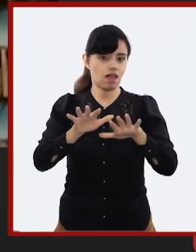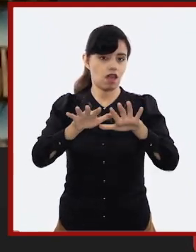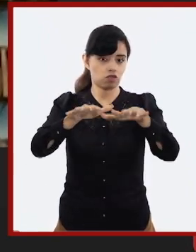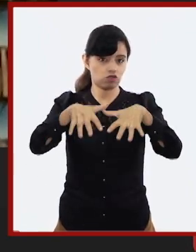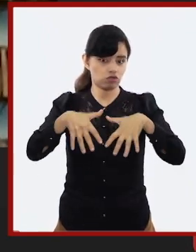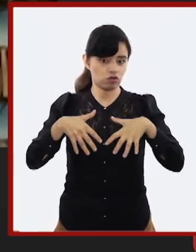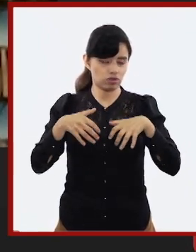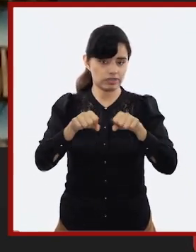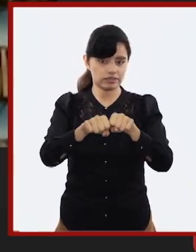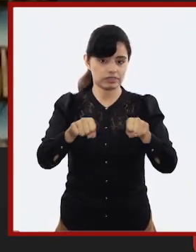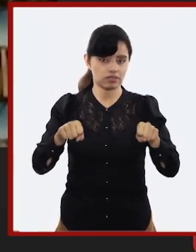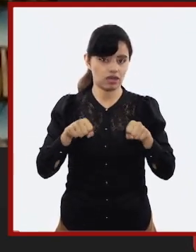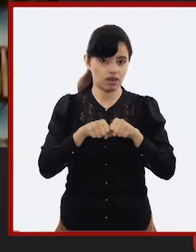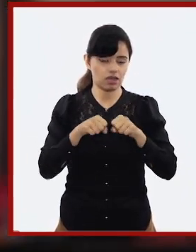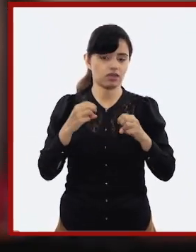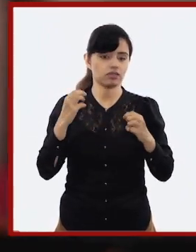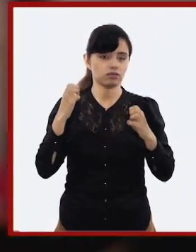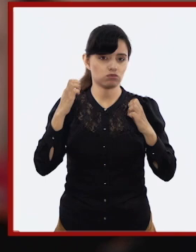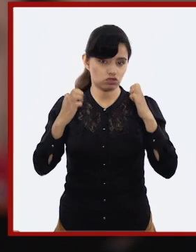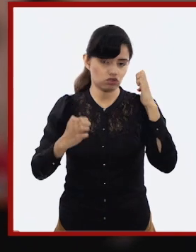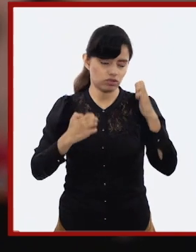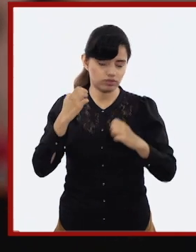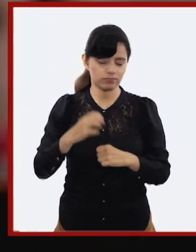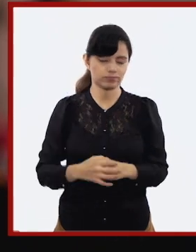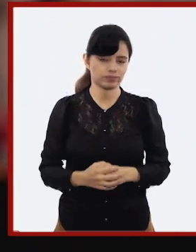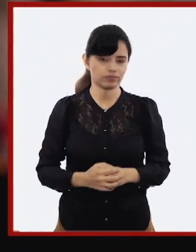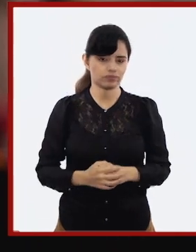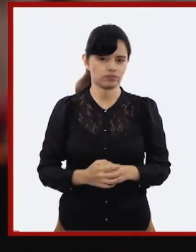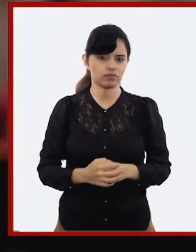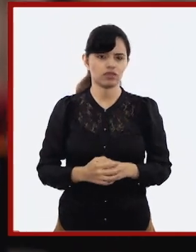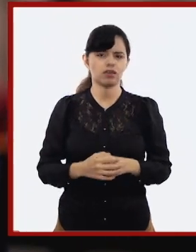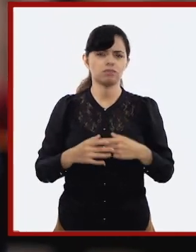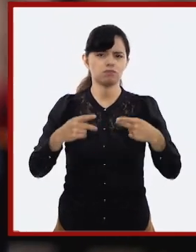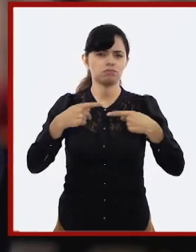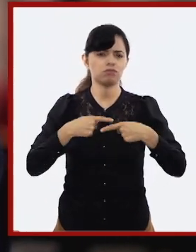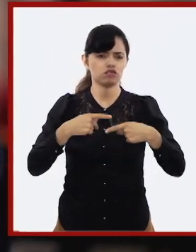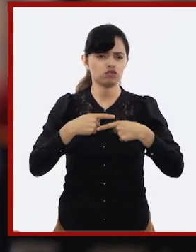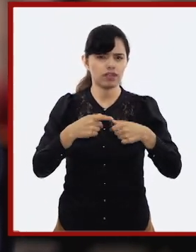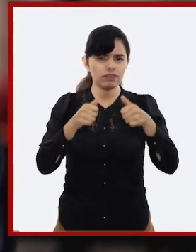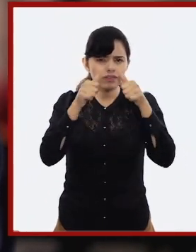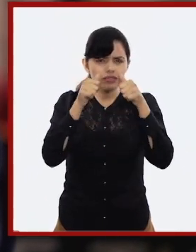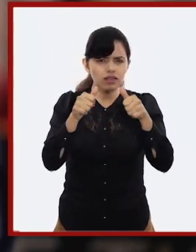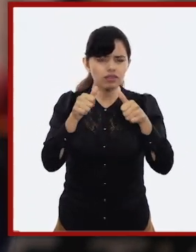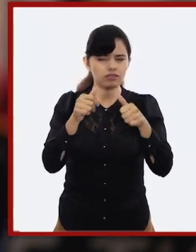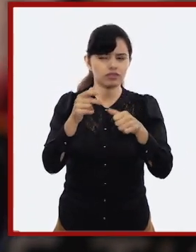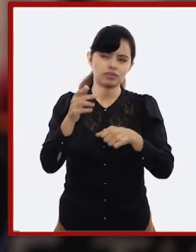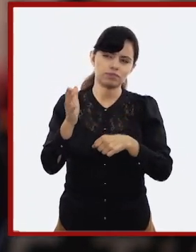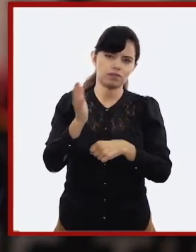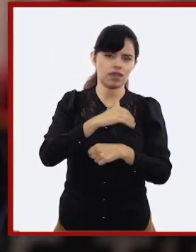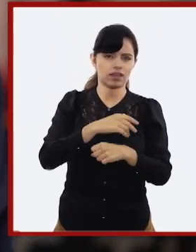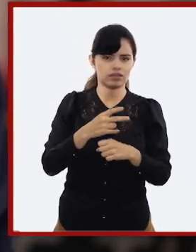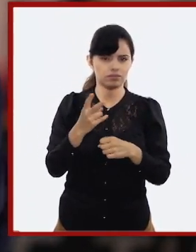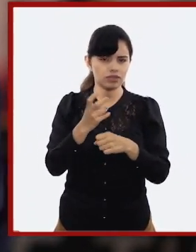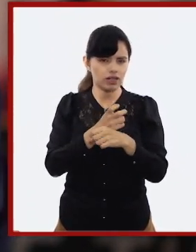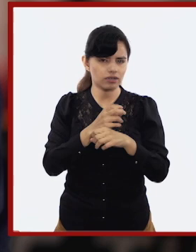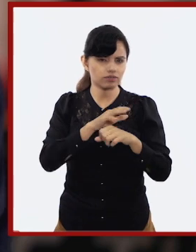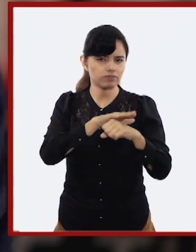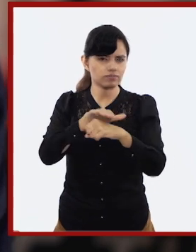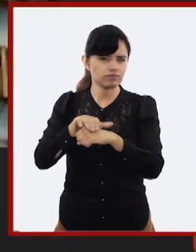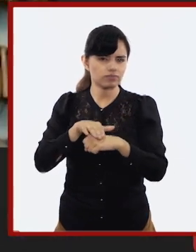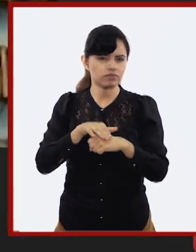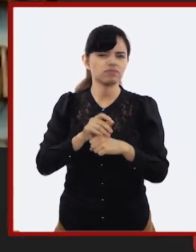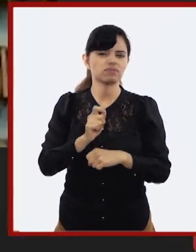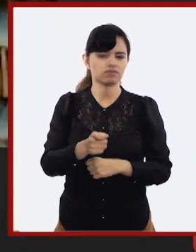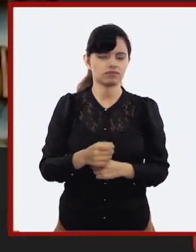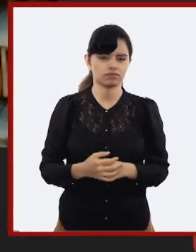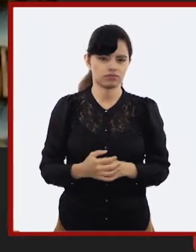y una sala de exposiciones mayor. ¿Qué invitación le harías a nuestro público para que vengan a visitar el museo y para que utilicen también sus espacios?